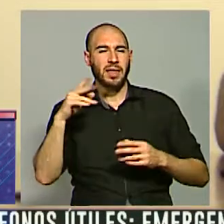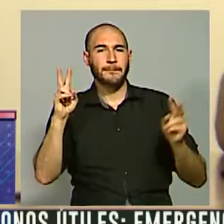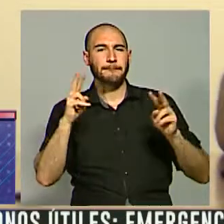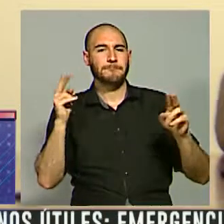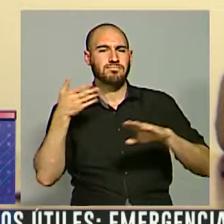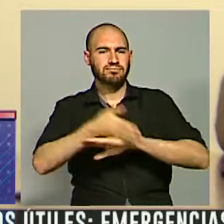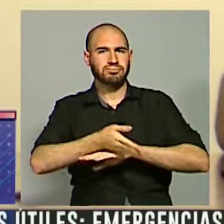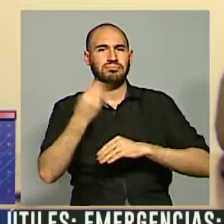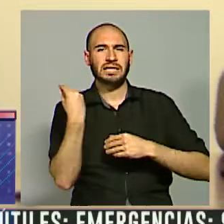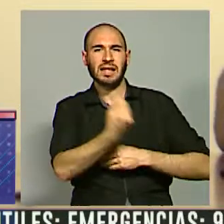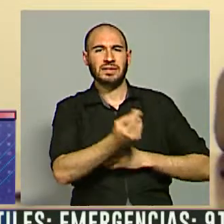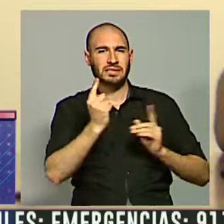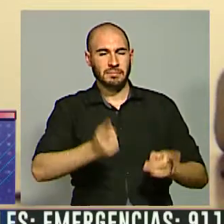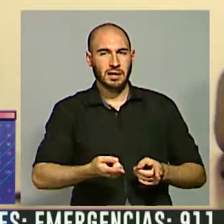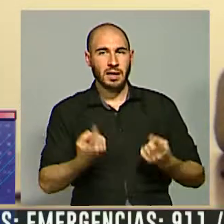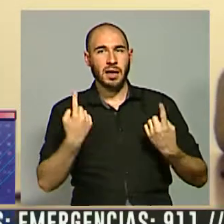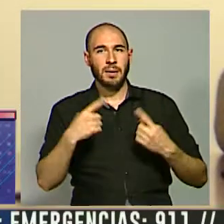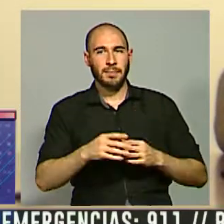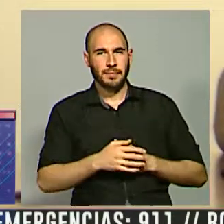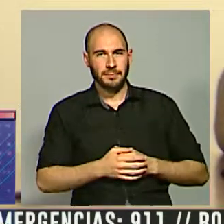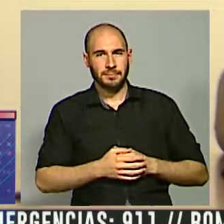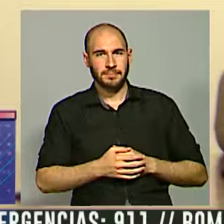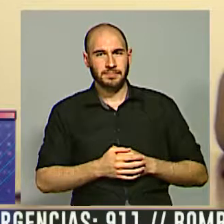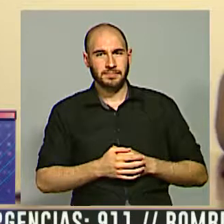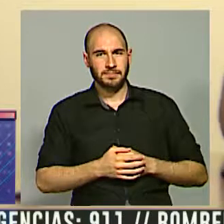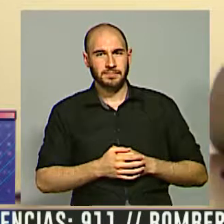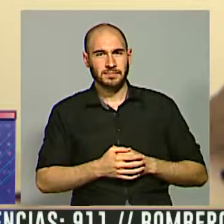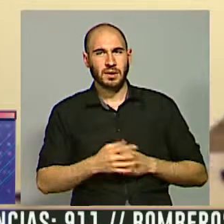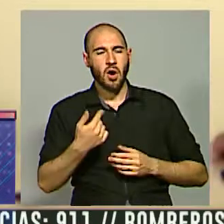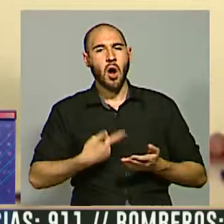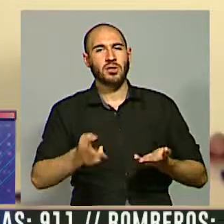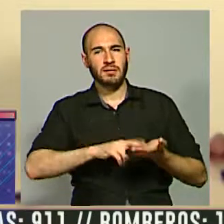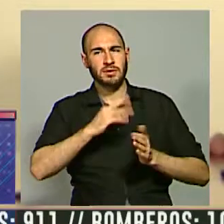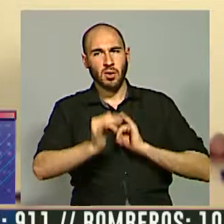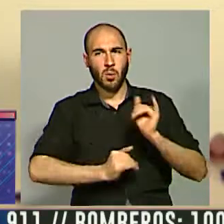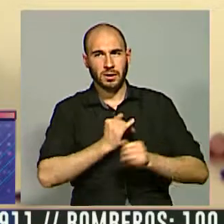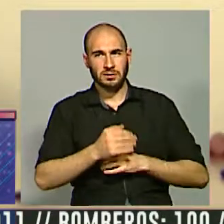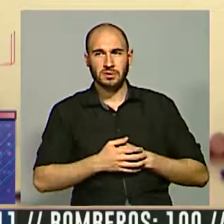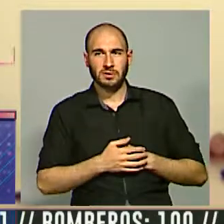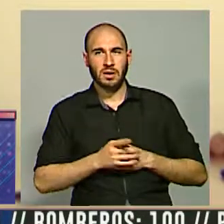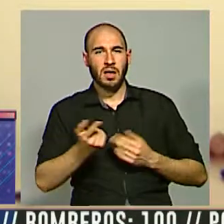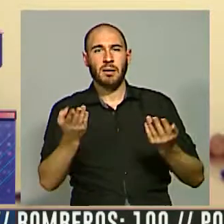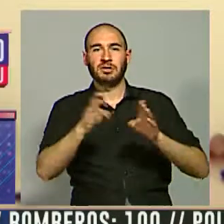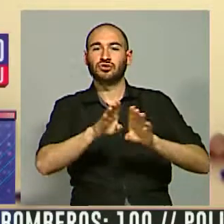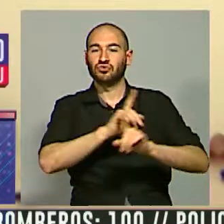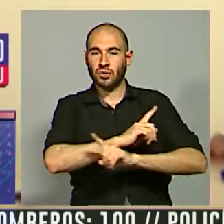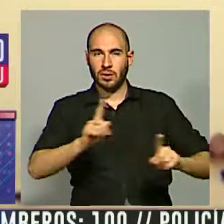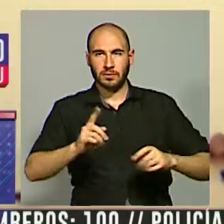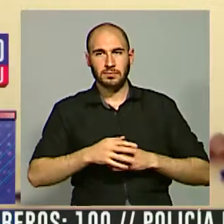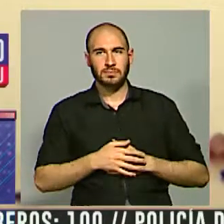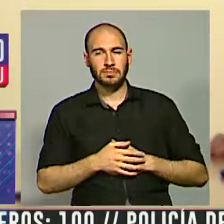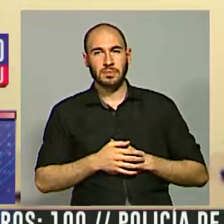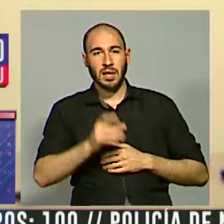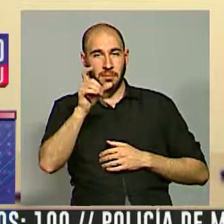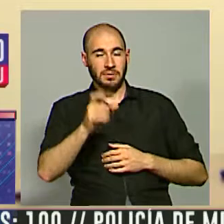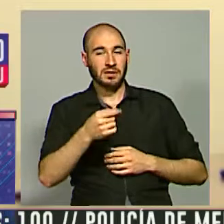nada. Pero esto como una anécdota, le digo, pero vuelvo a repetirle, no le vamos a cerrar la puerta a nadie. El que